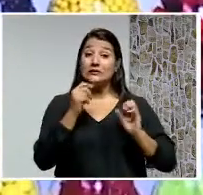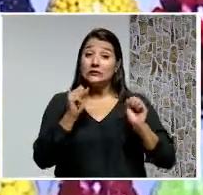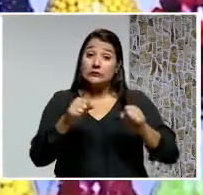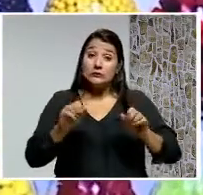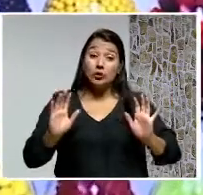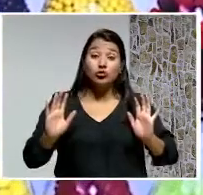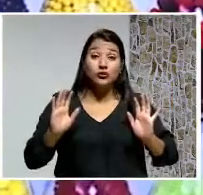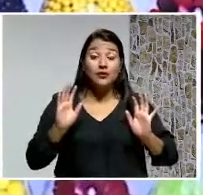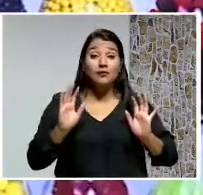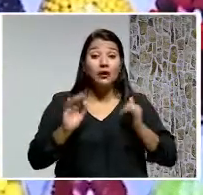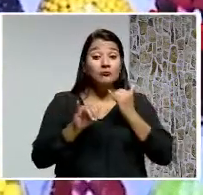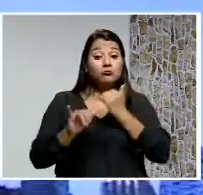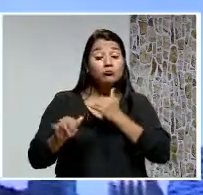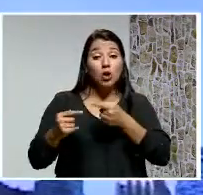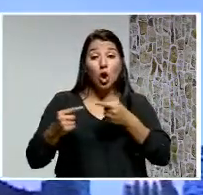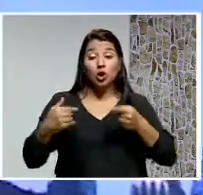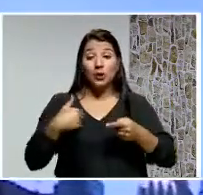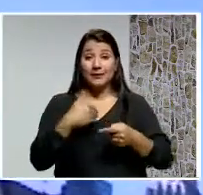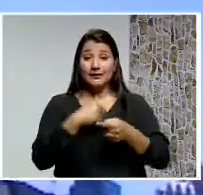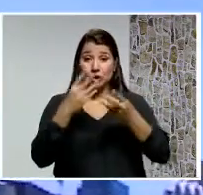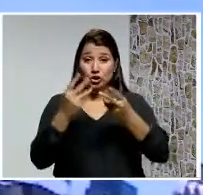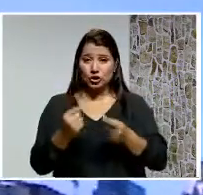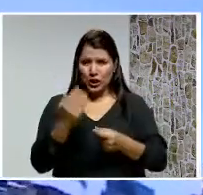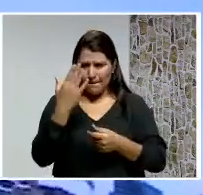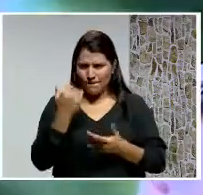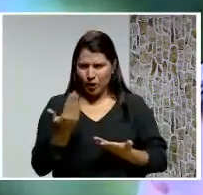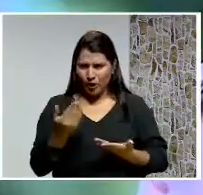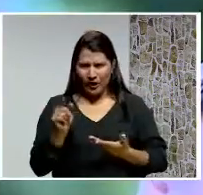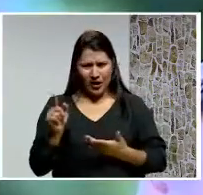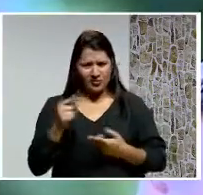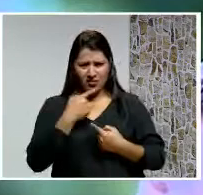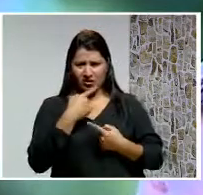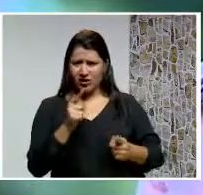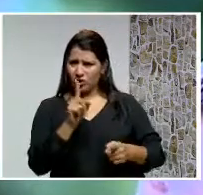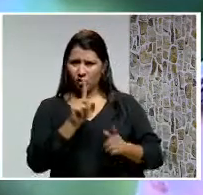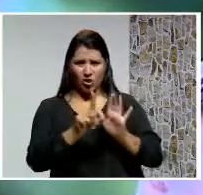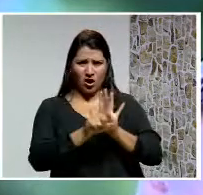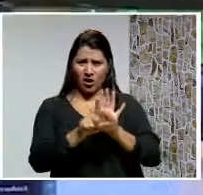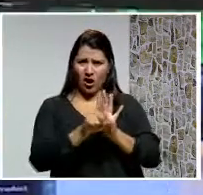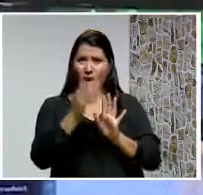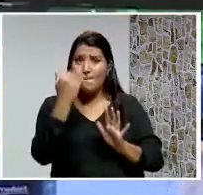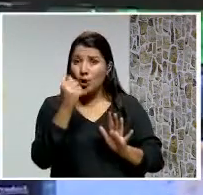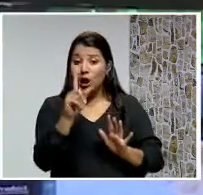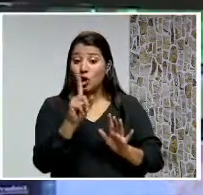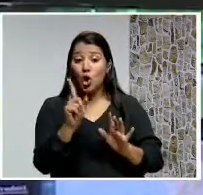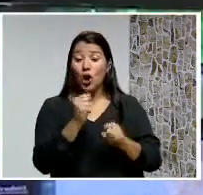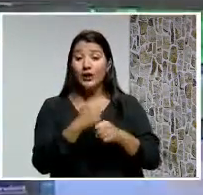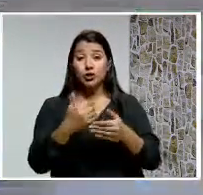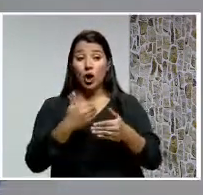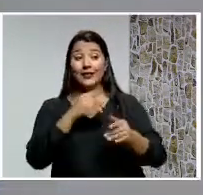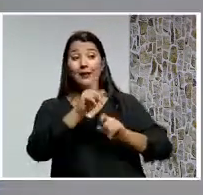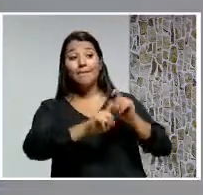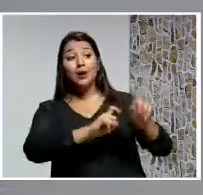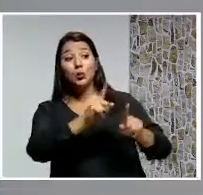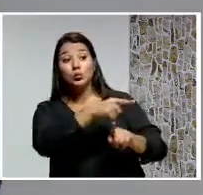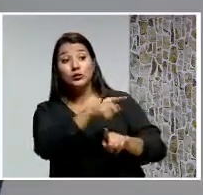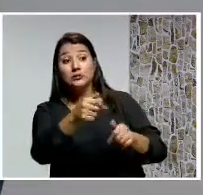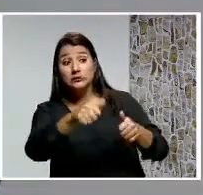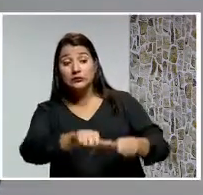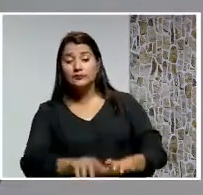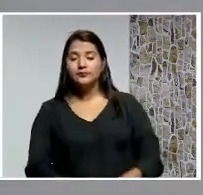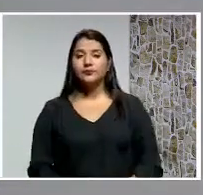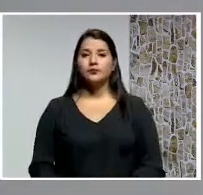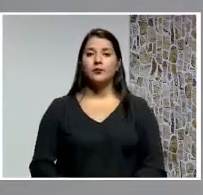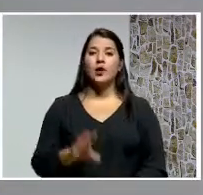medidas legales contra Hacienda, pues aseguran que el decreto es ilegal al no hacer la consulta pública respectiva.